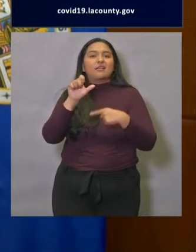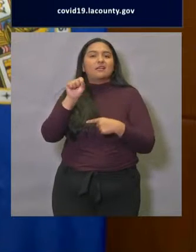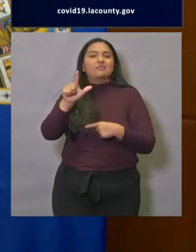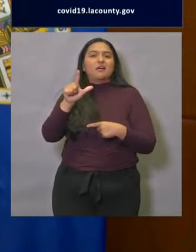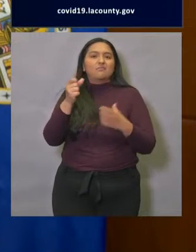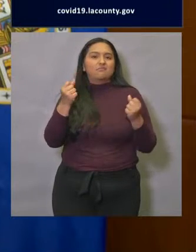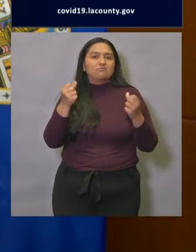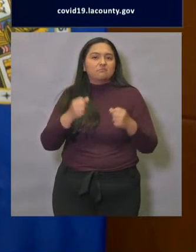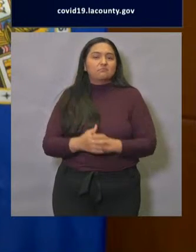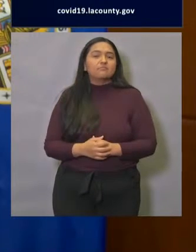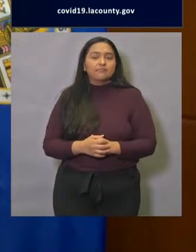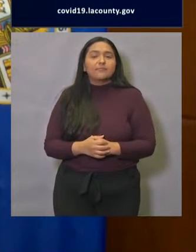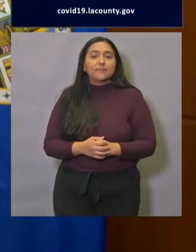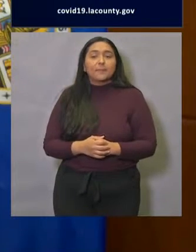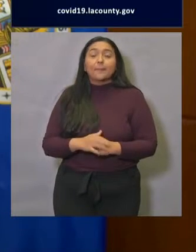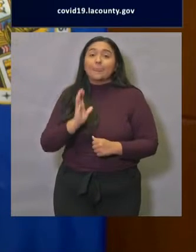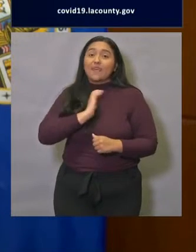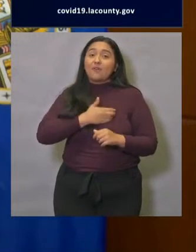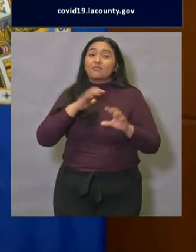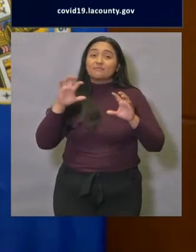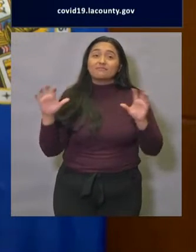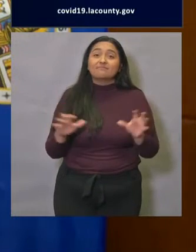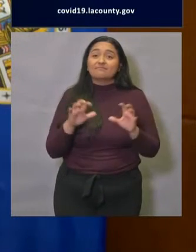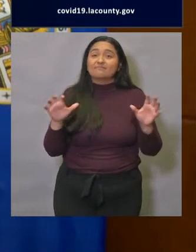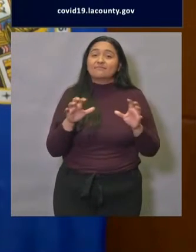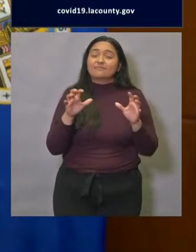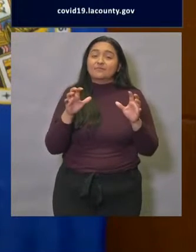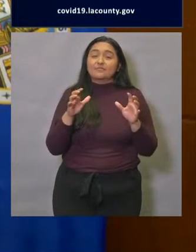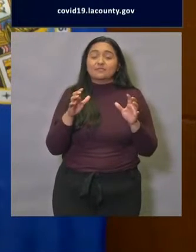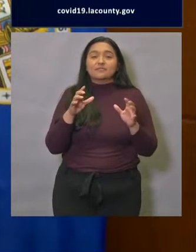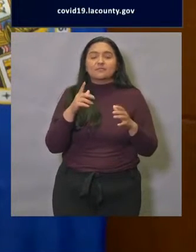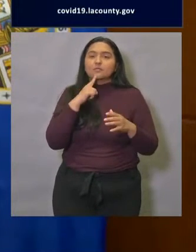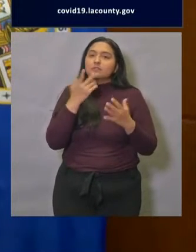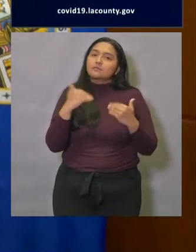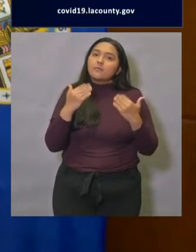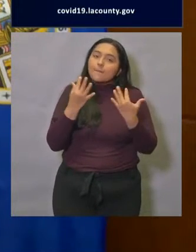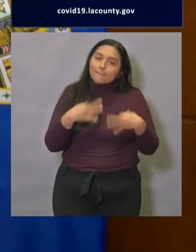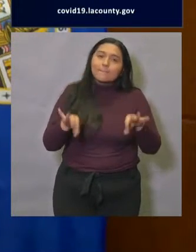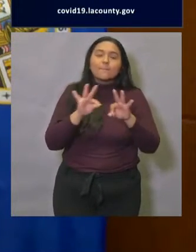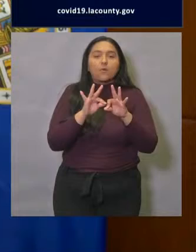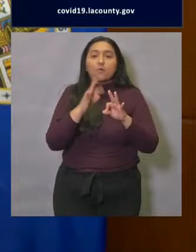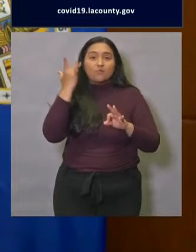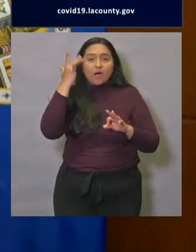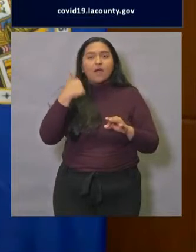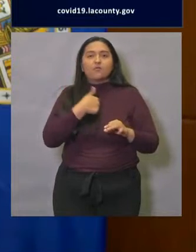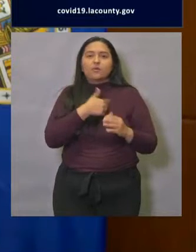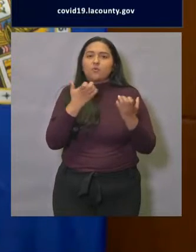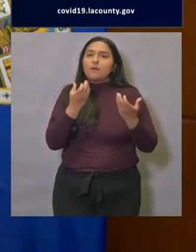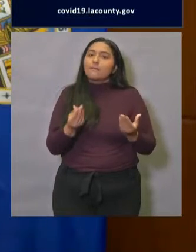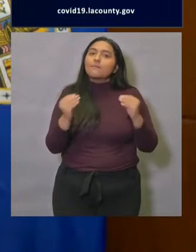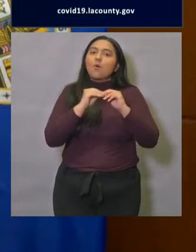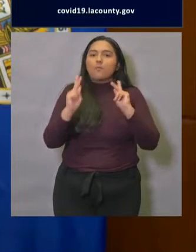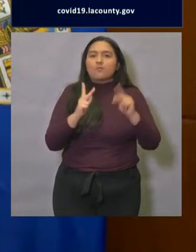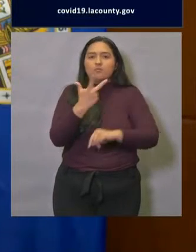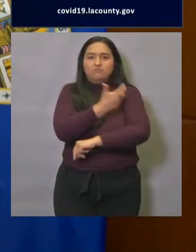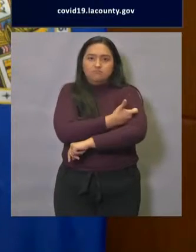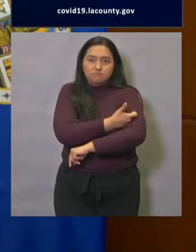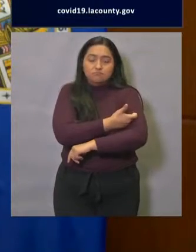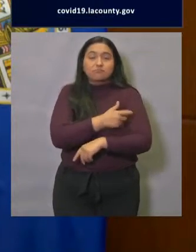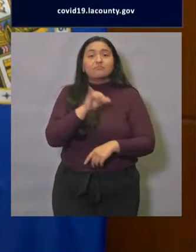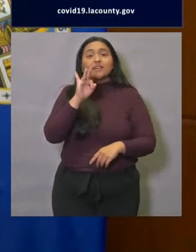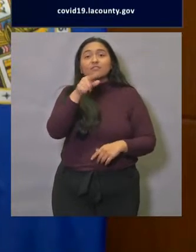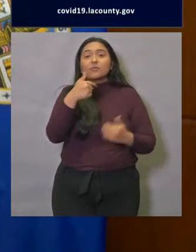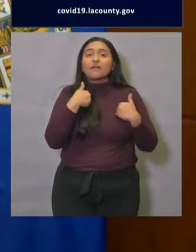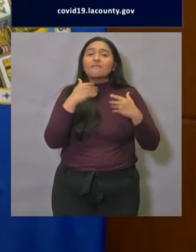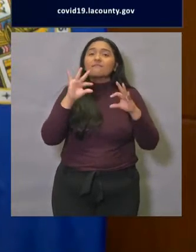americano. Estos esfuerzos son críticos para subir las tasas de vacunación. Si tiene algún familiar o amistad